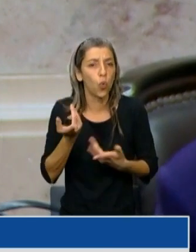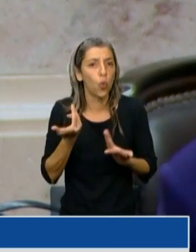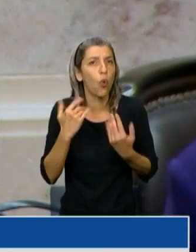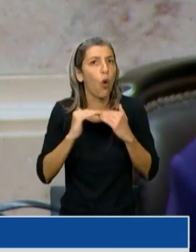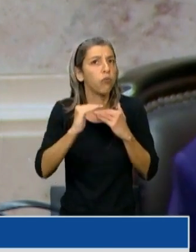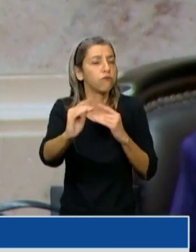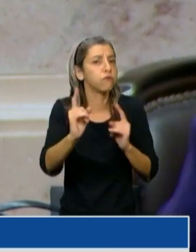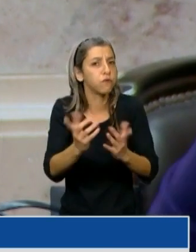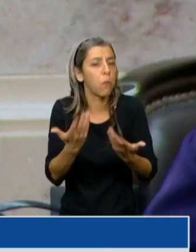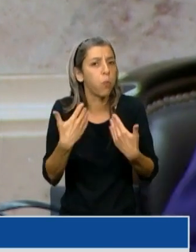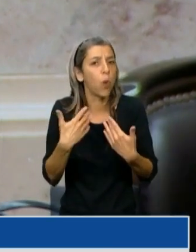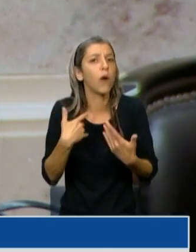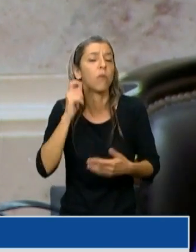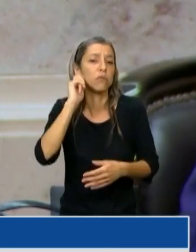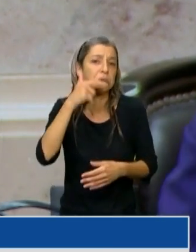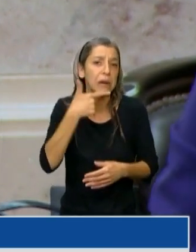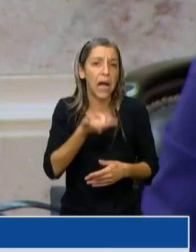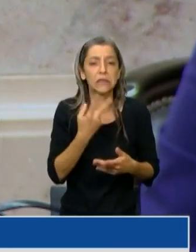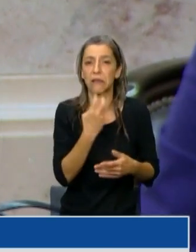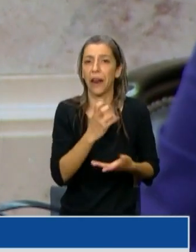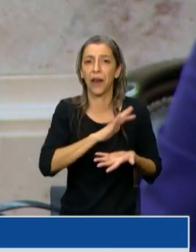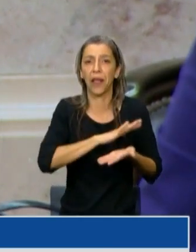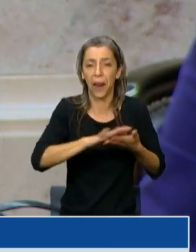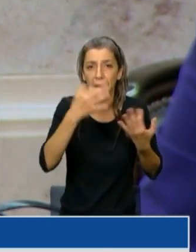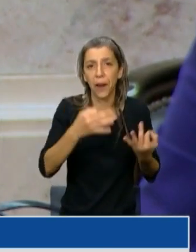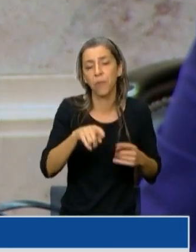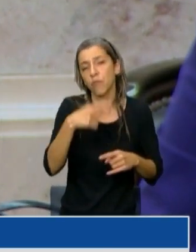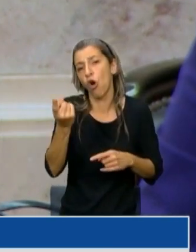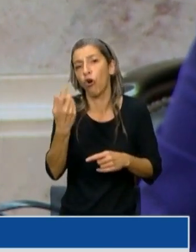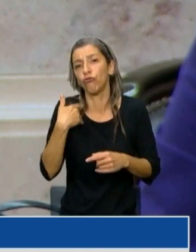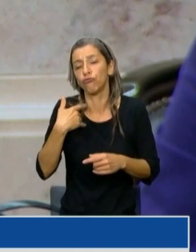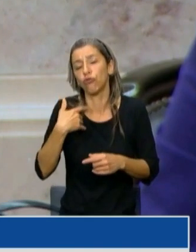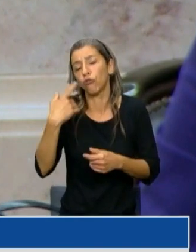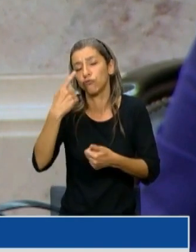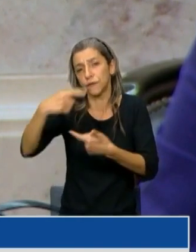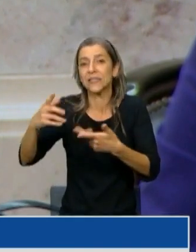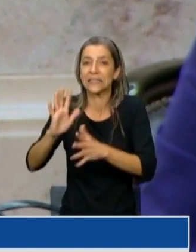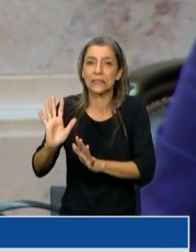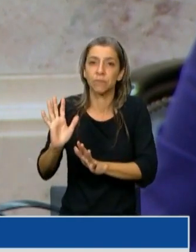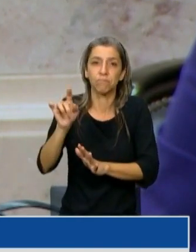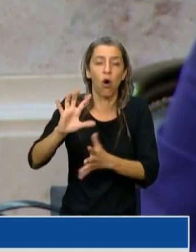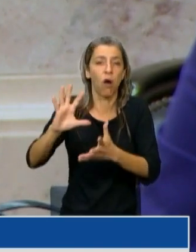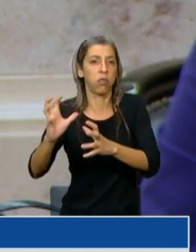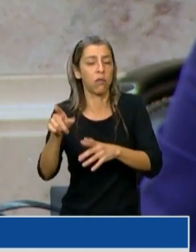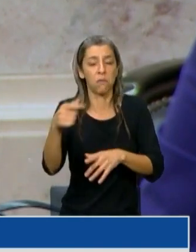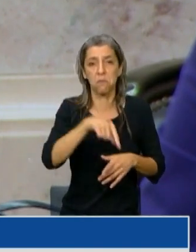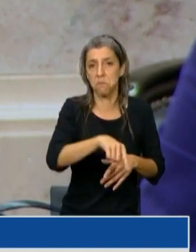más limpia que otros combustibles fósiles. Un proyecto que nos